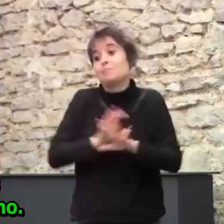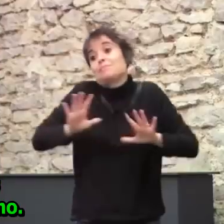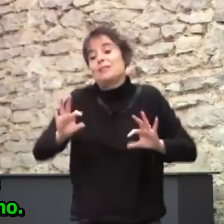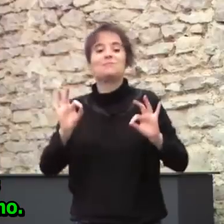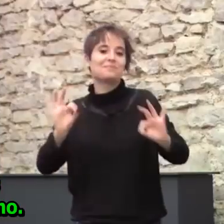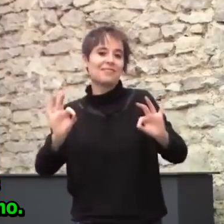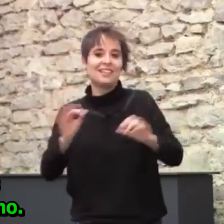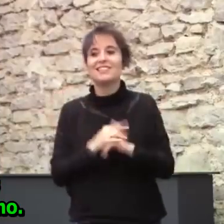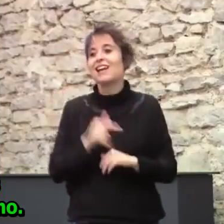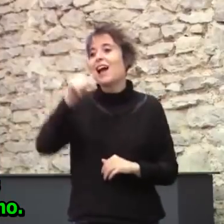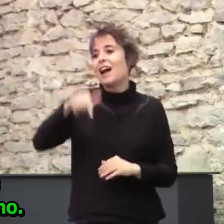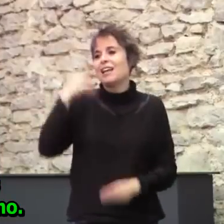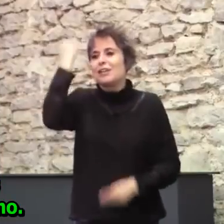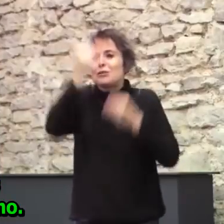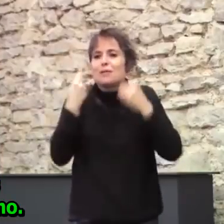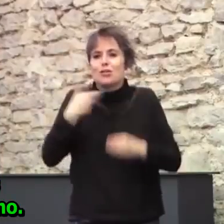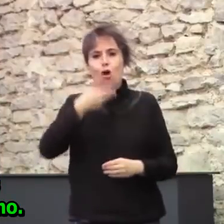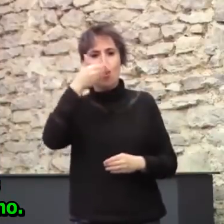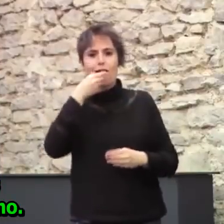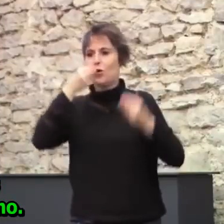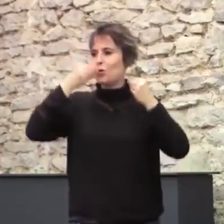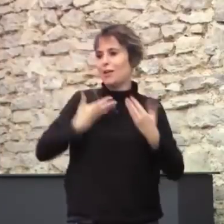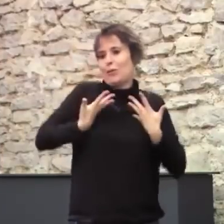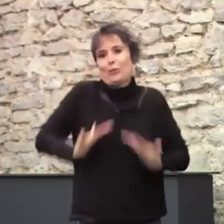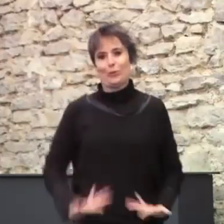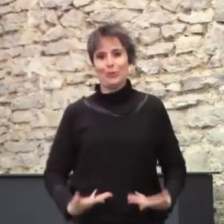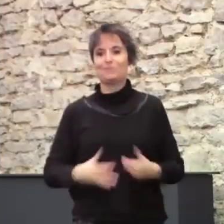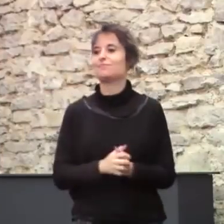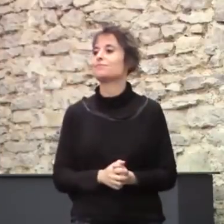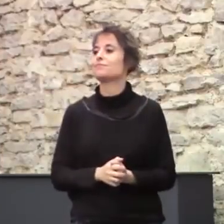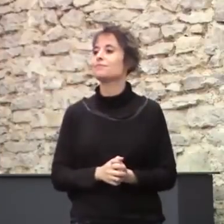bueno, aquí yo creo que vamos a estar con mucho calorcito del bueno.